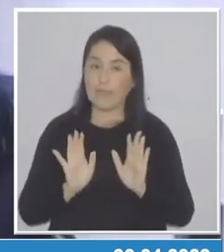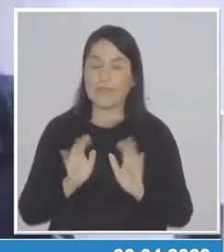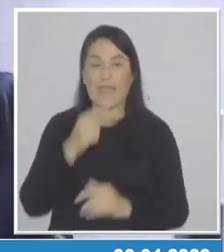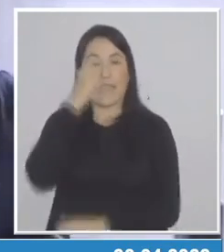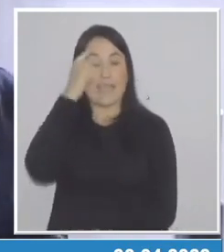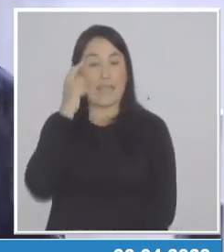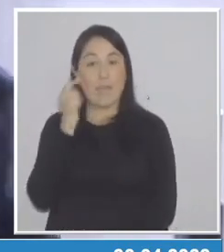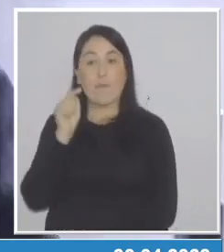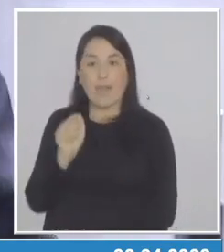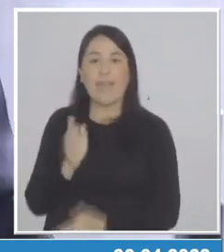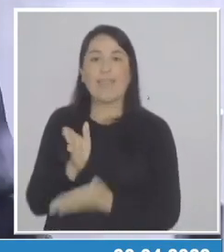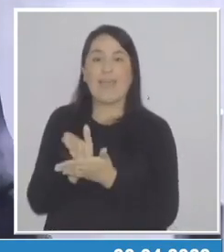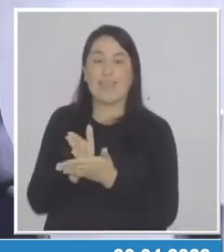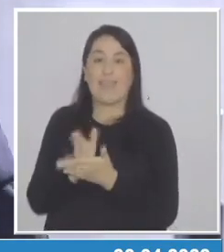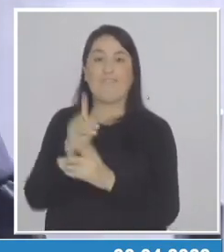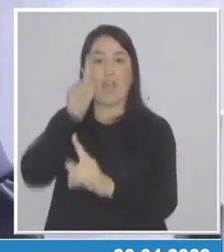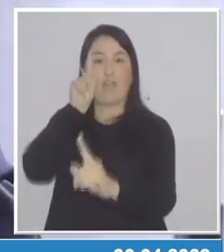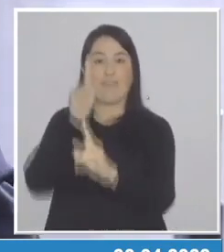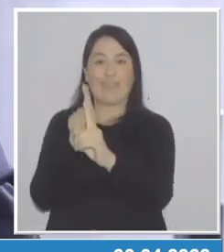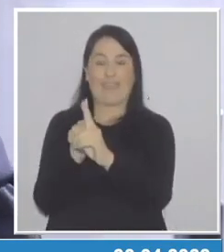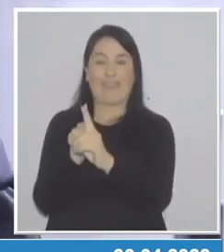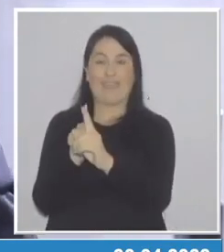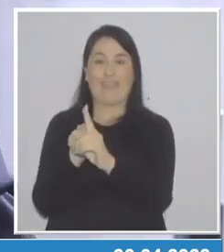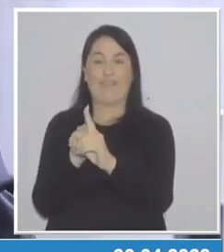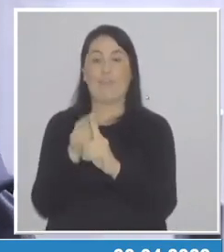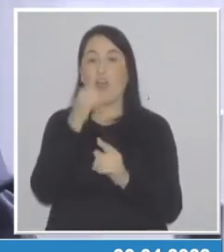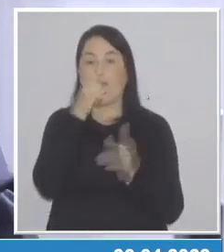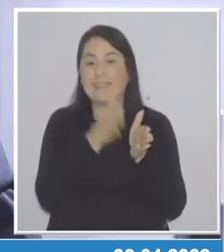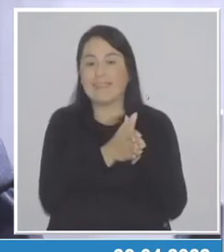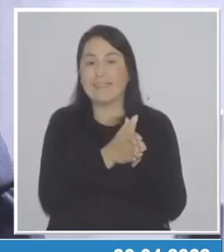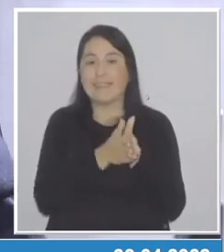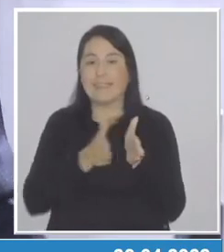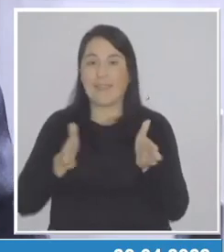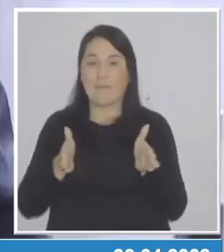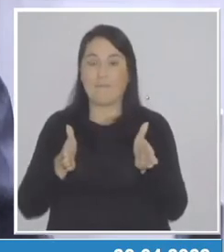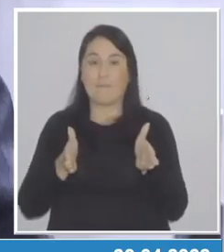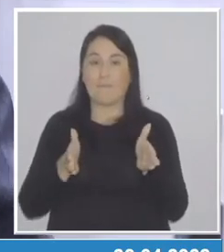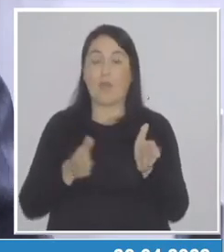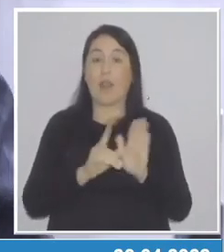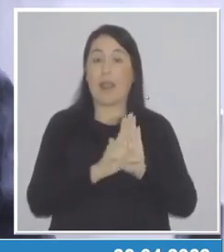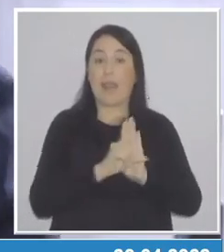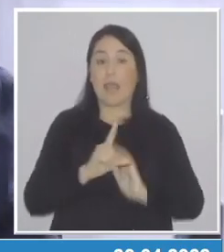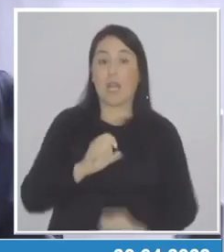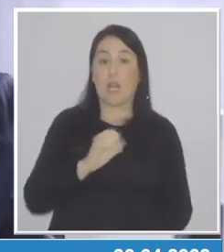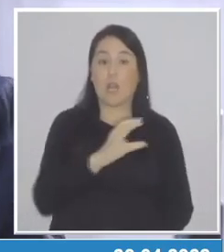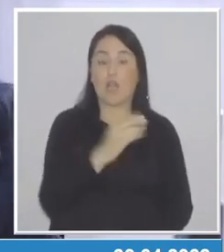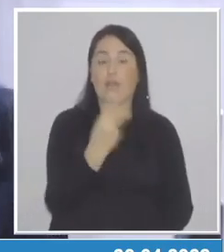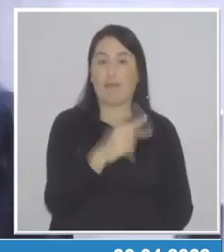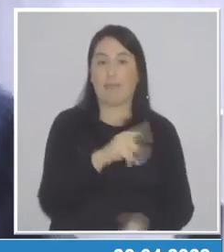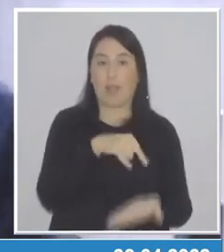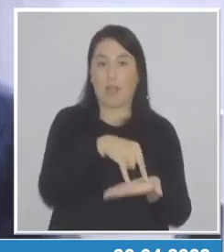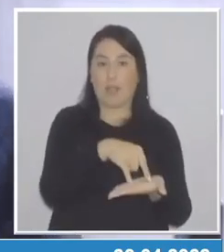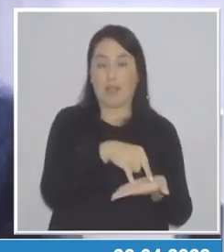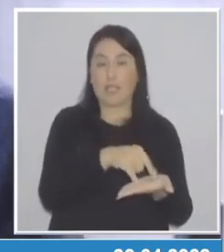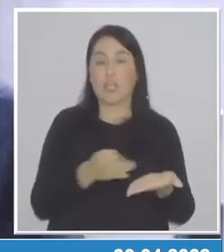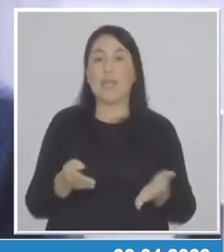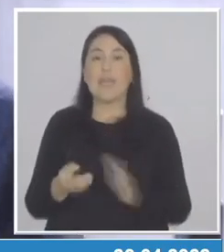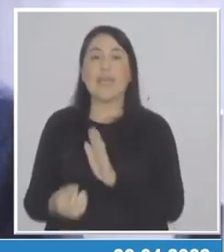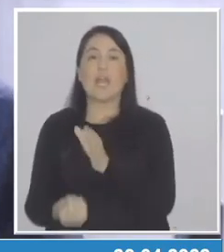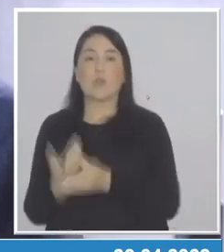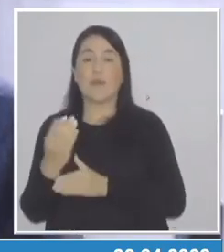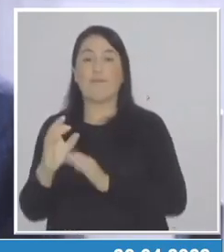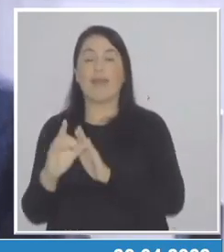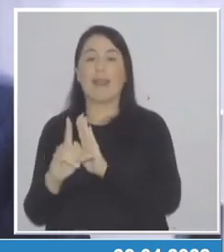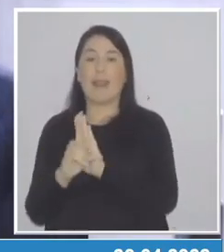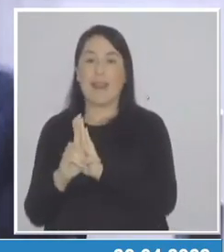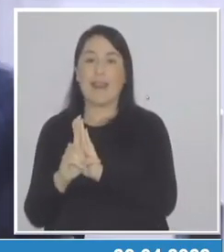debieran destinarse a regular el periodo intermedio entre la vigencia de la Ley Orgánica del Congreso y la nueva Ley Institucional del